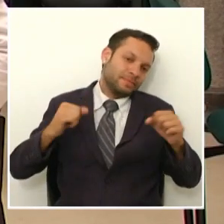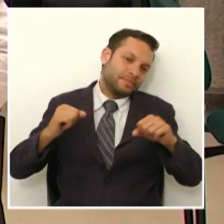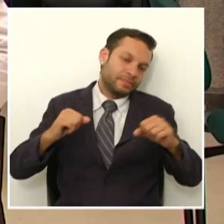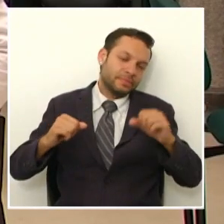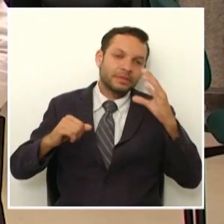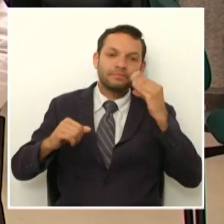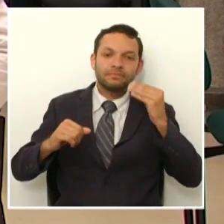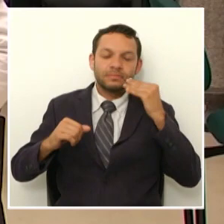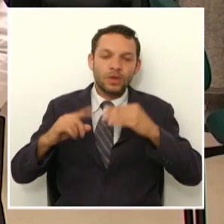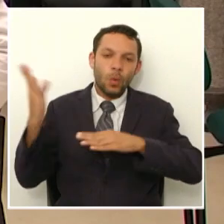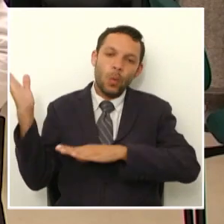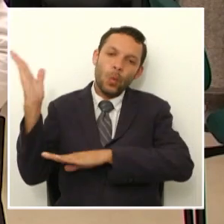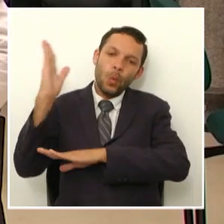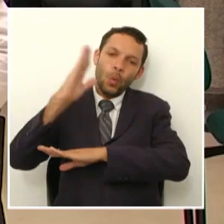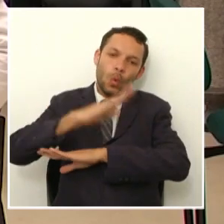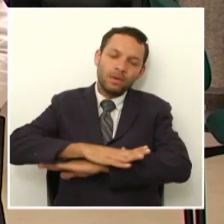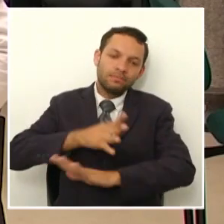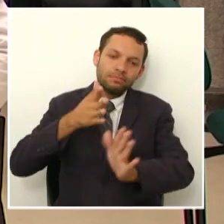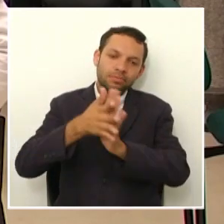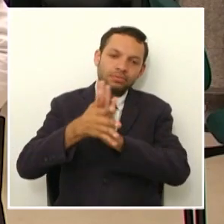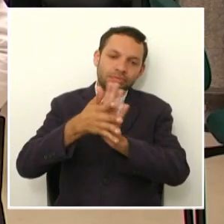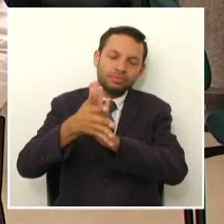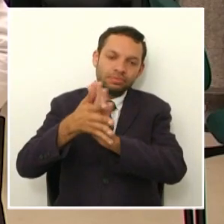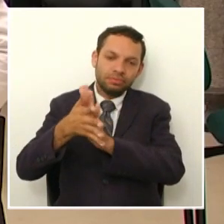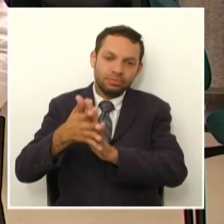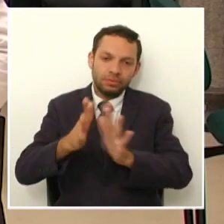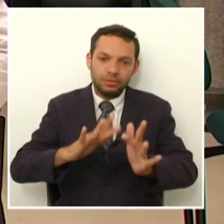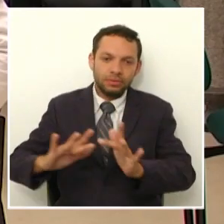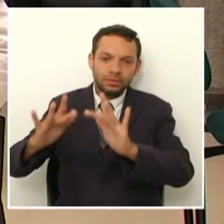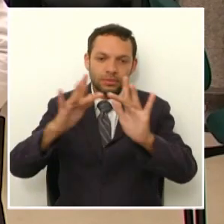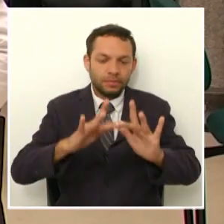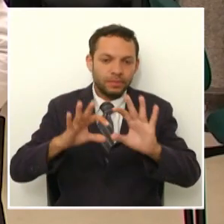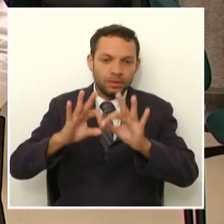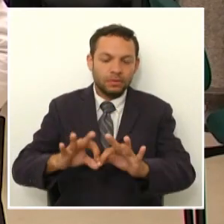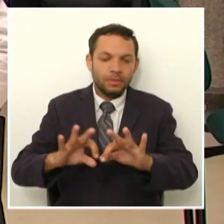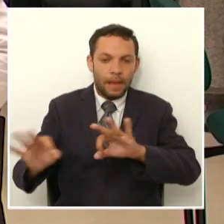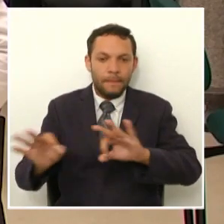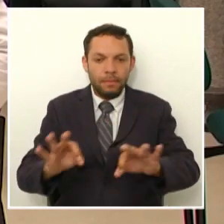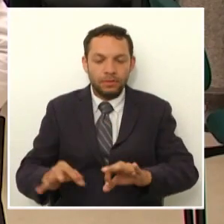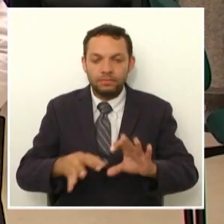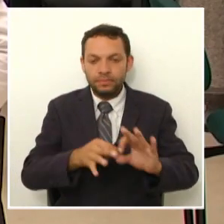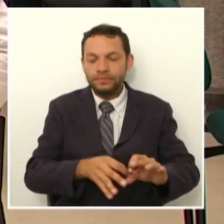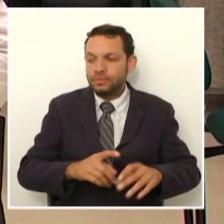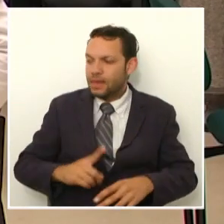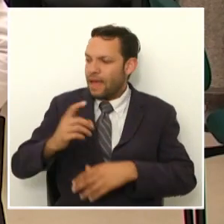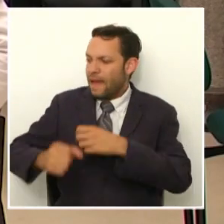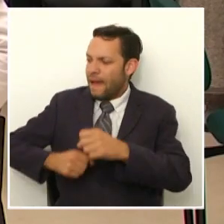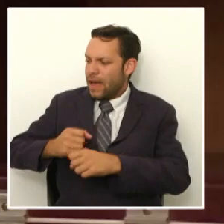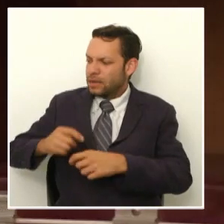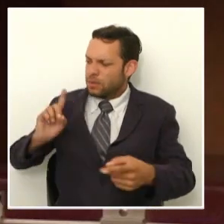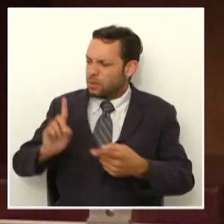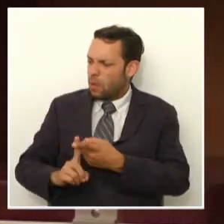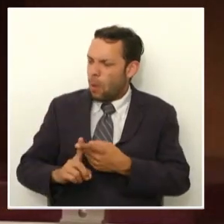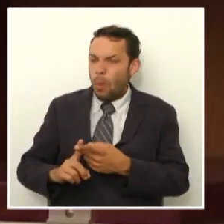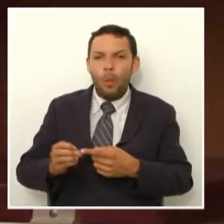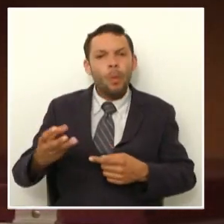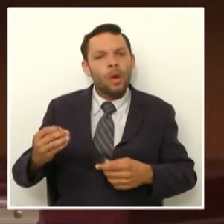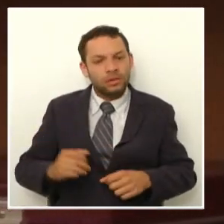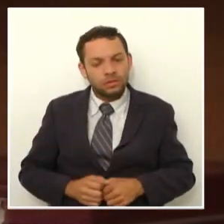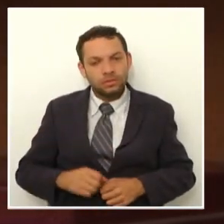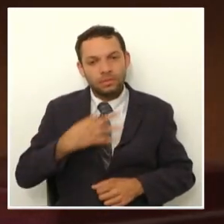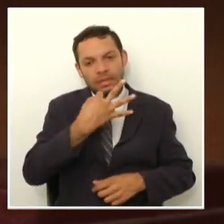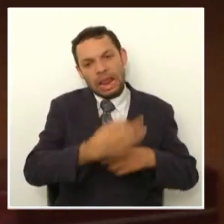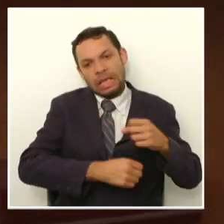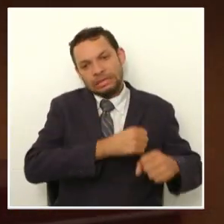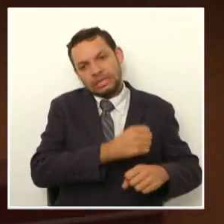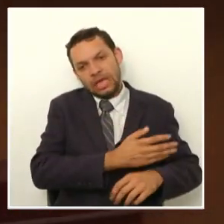pasada, despedimos a los 3 muchachos que ya se convirtieron en anestesiólogos. ¿Cuántos años es la residencia actualmente? 3 años. 3